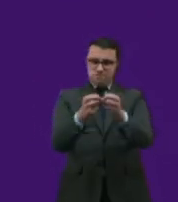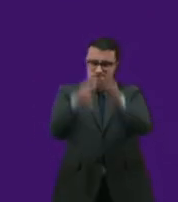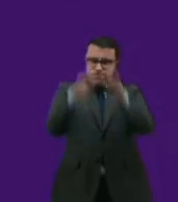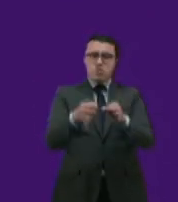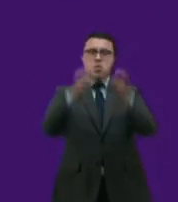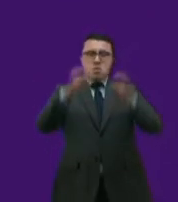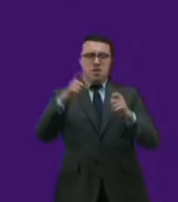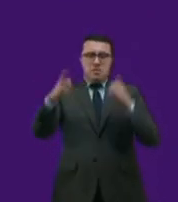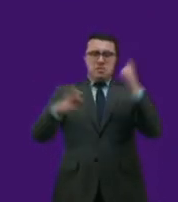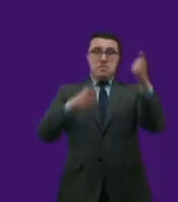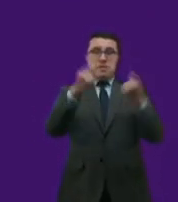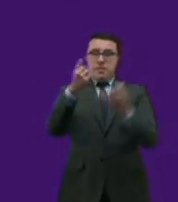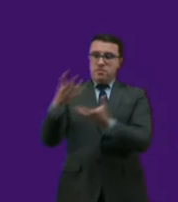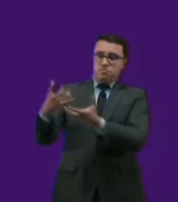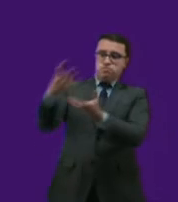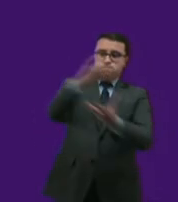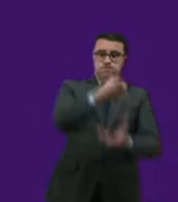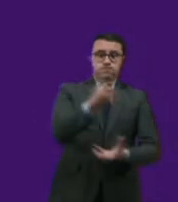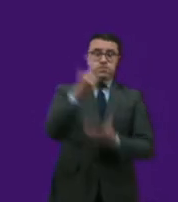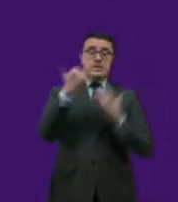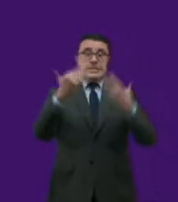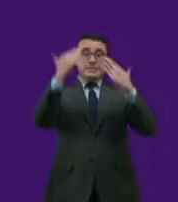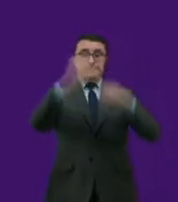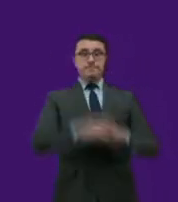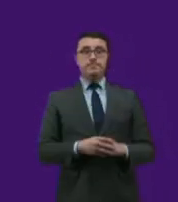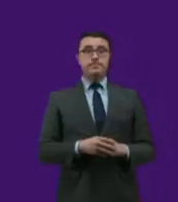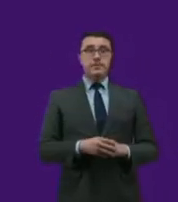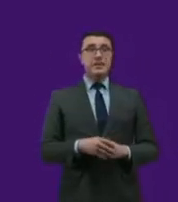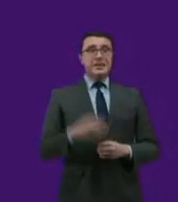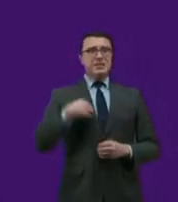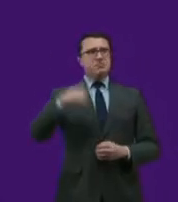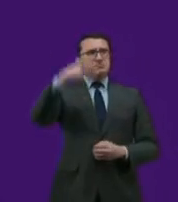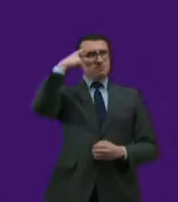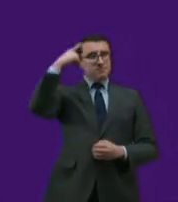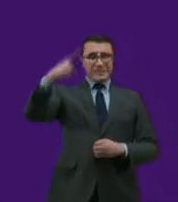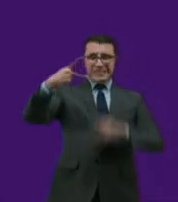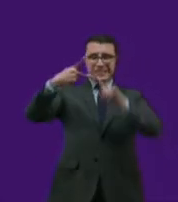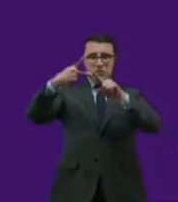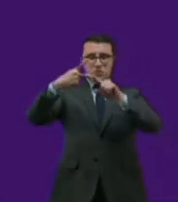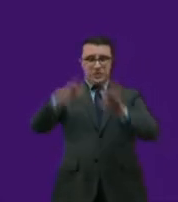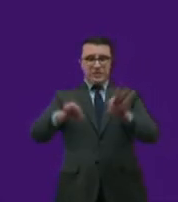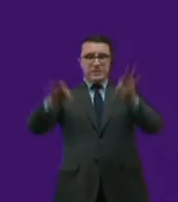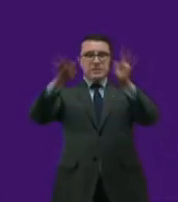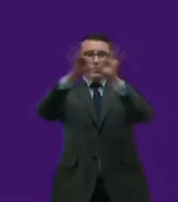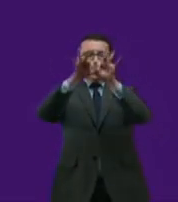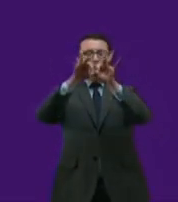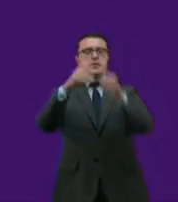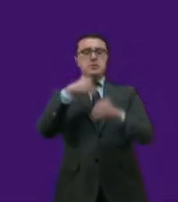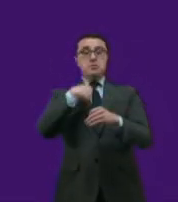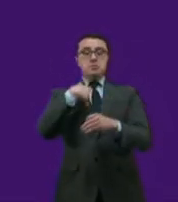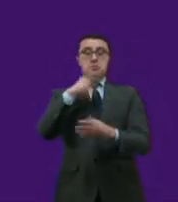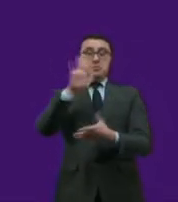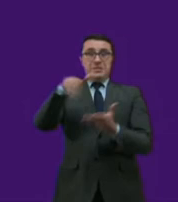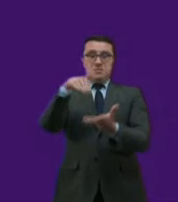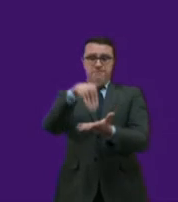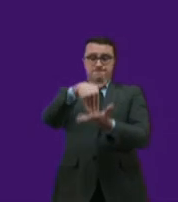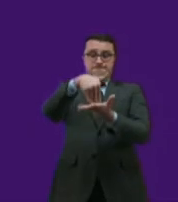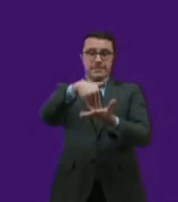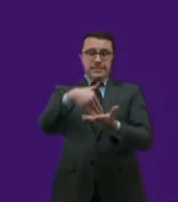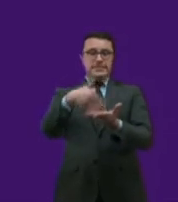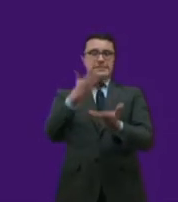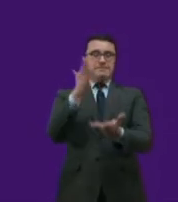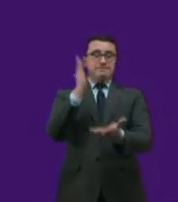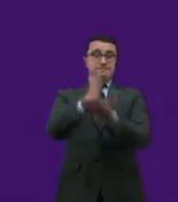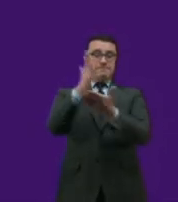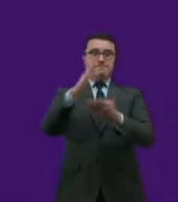una rentabilidad. Hay un segundo factor que yo veo que es muy importante, que me voy a enfrentar a él, por supuesto. El primero, pues